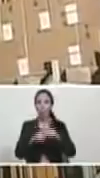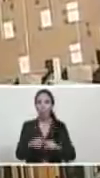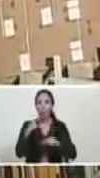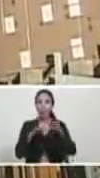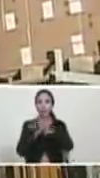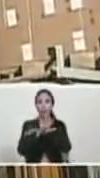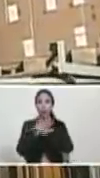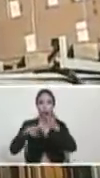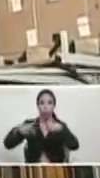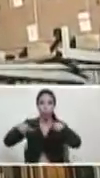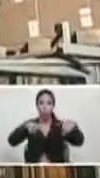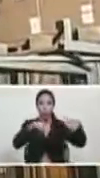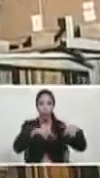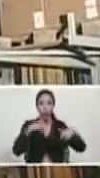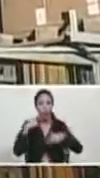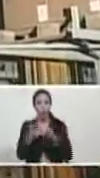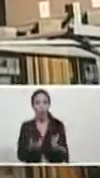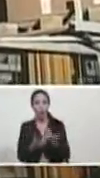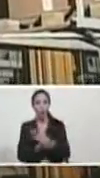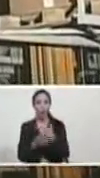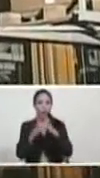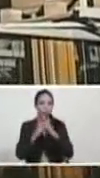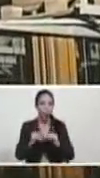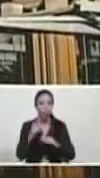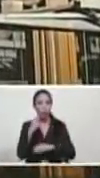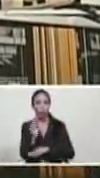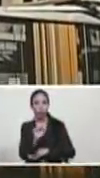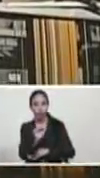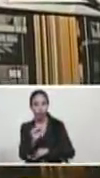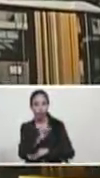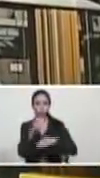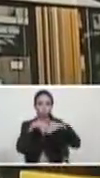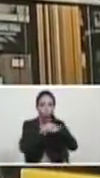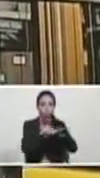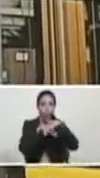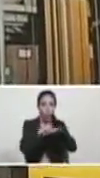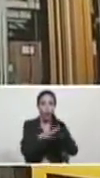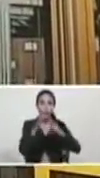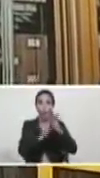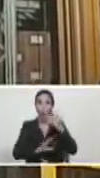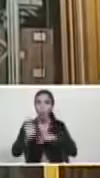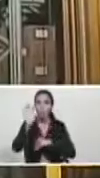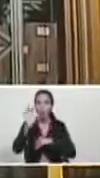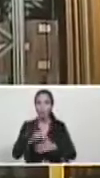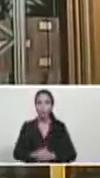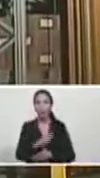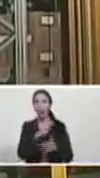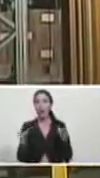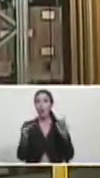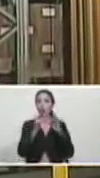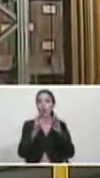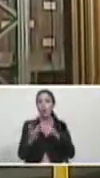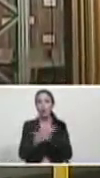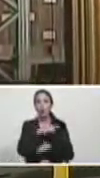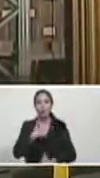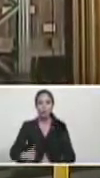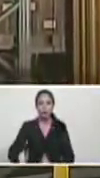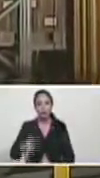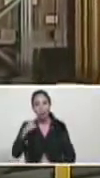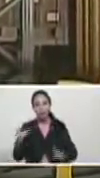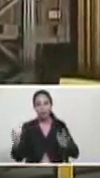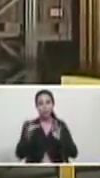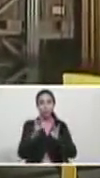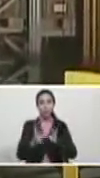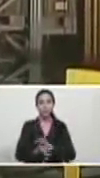almacenes robotizados que instalamos a nivel nacional. A nivel nacional con la República Popular China. China, sí señor. Tenemos uno en